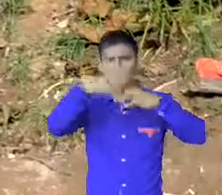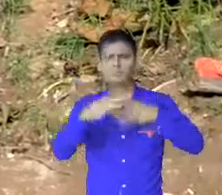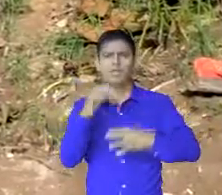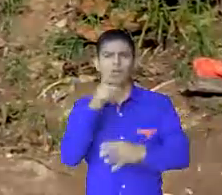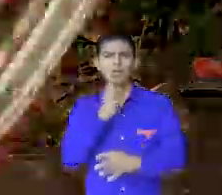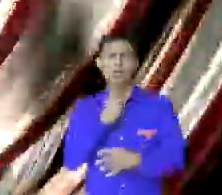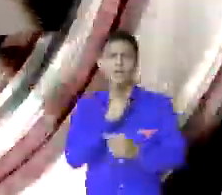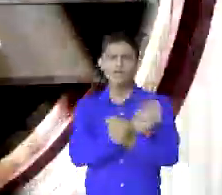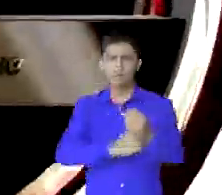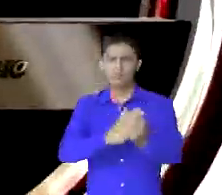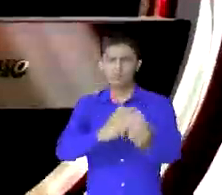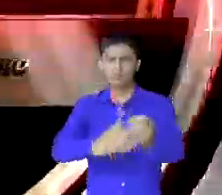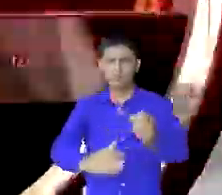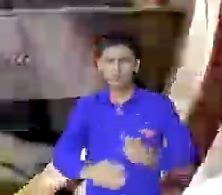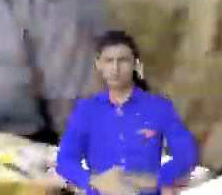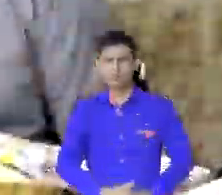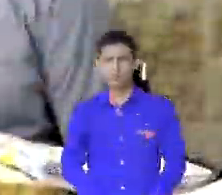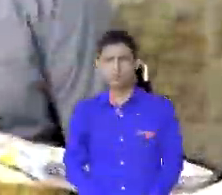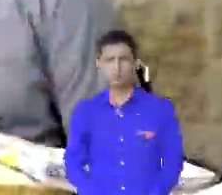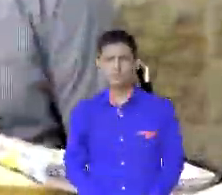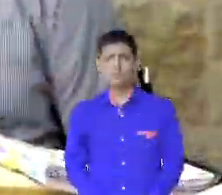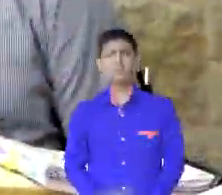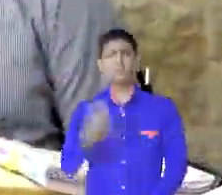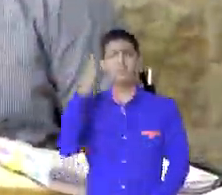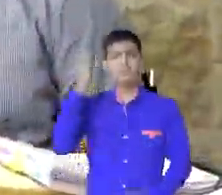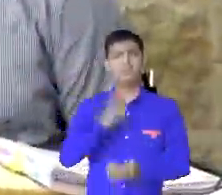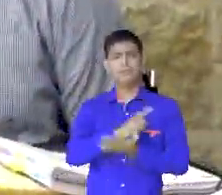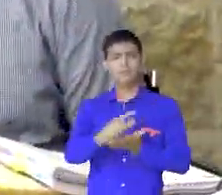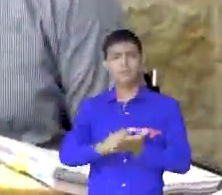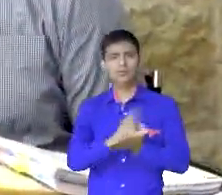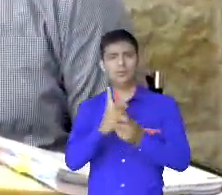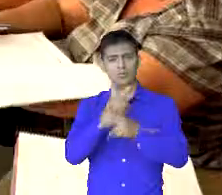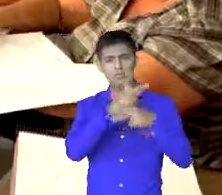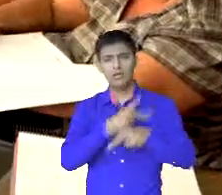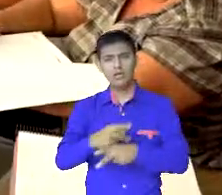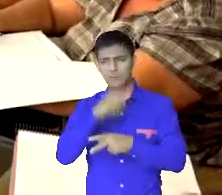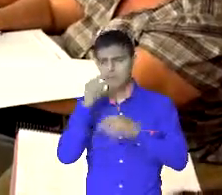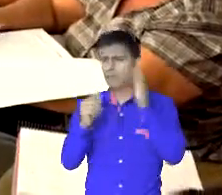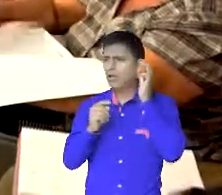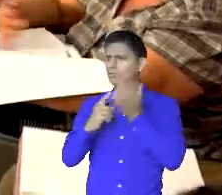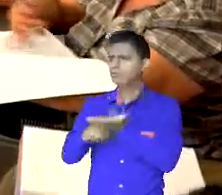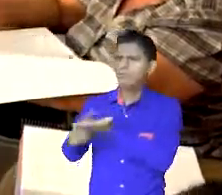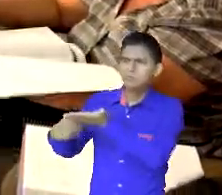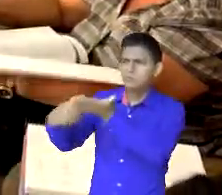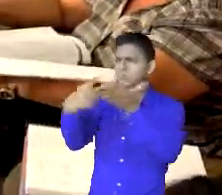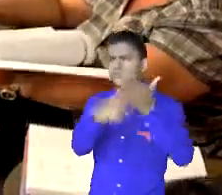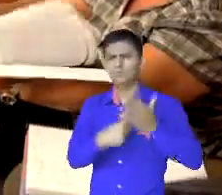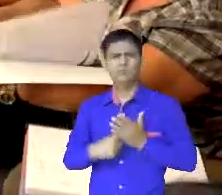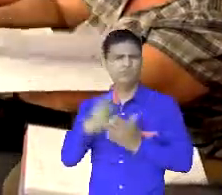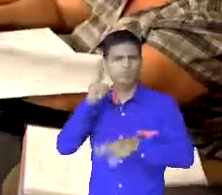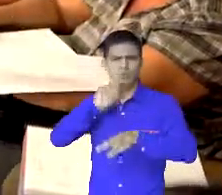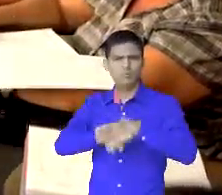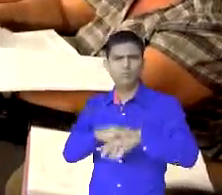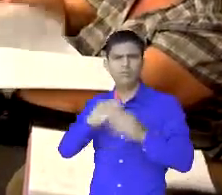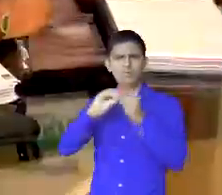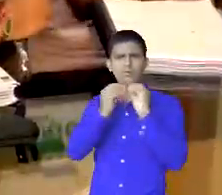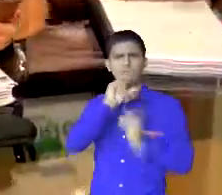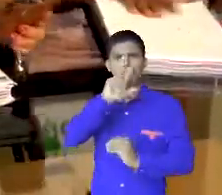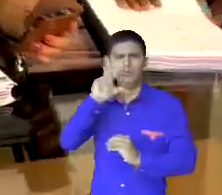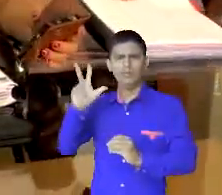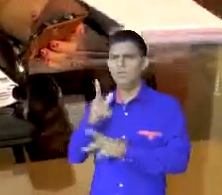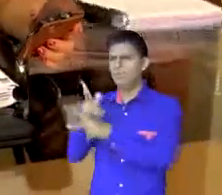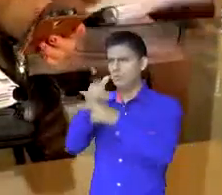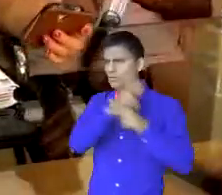de azúcar. El alcalde de Lago Agrio y concejales dieron quórum a la sesión ordinaria número 33 del